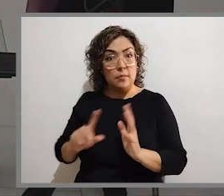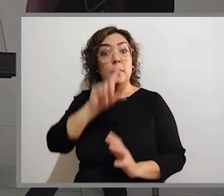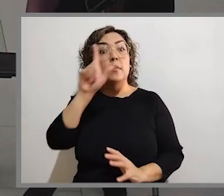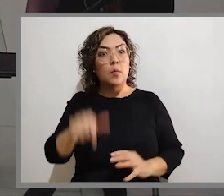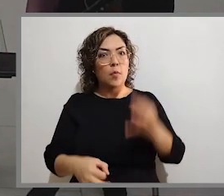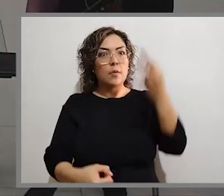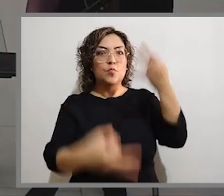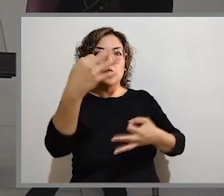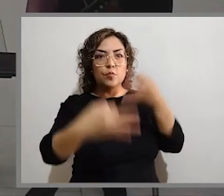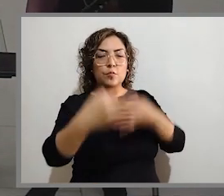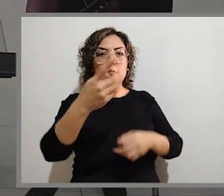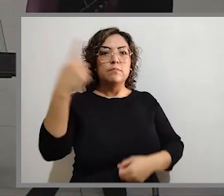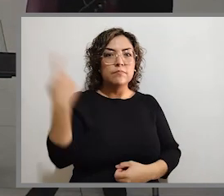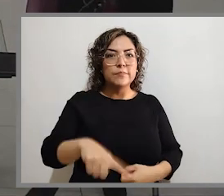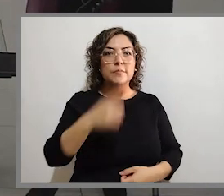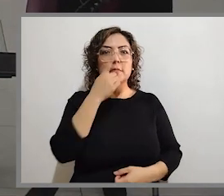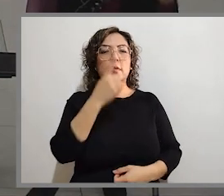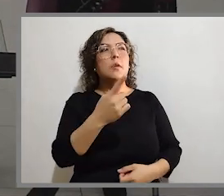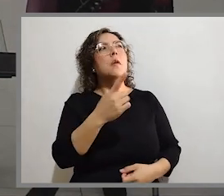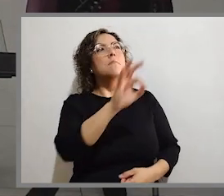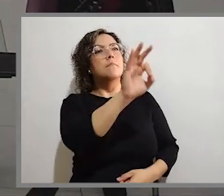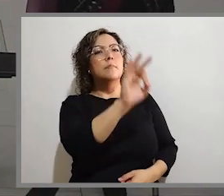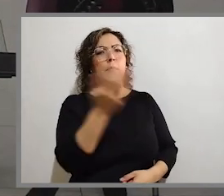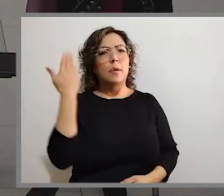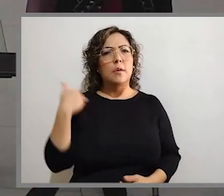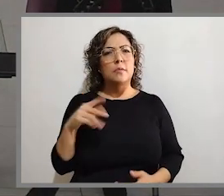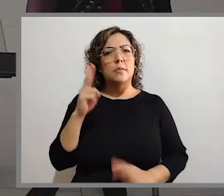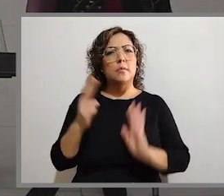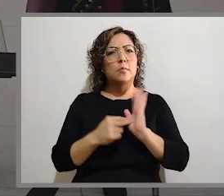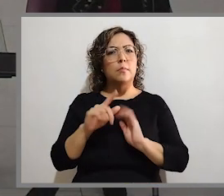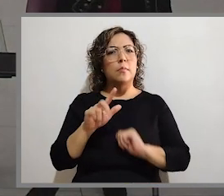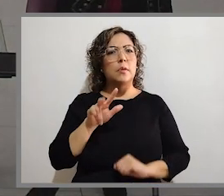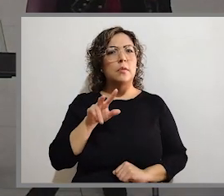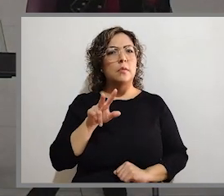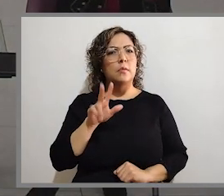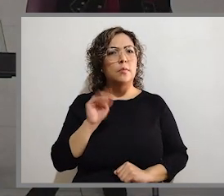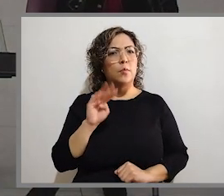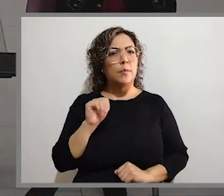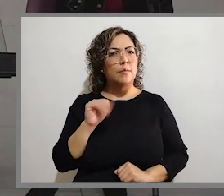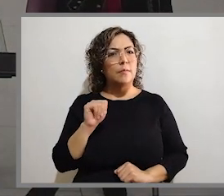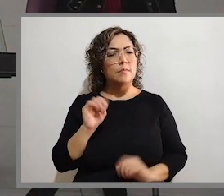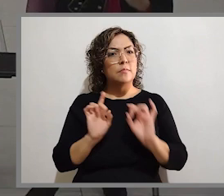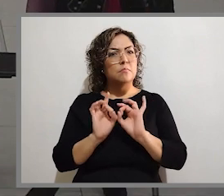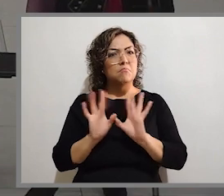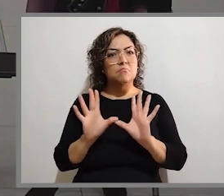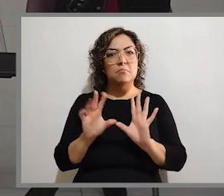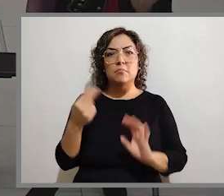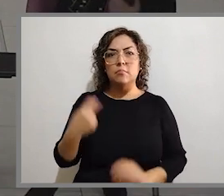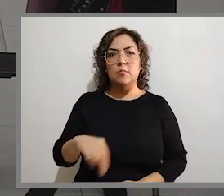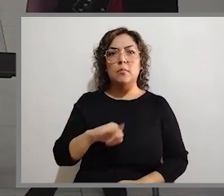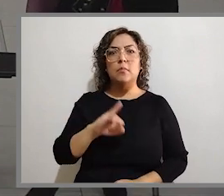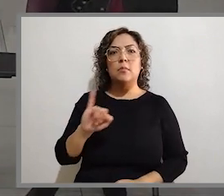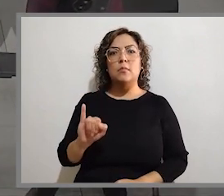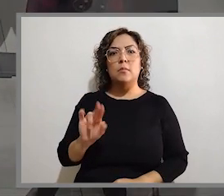Juanitas, 2009, donde a las mujeres pues las obligaban a renunciar para que subiera el hombre que era el suplente